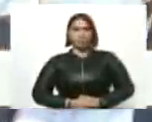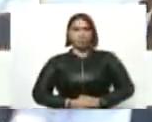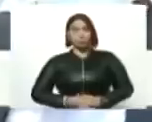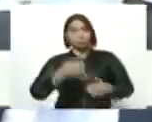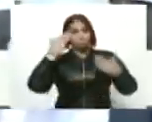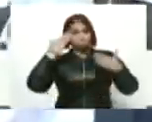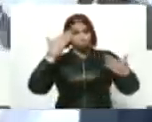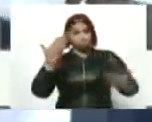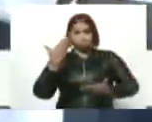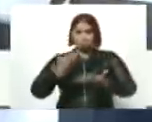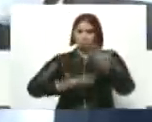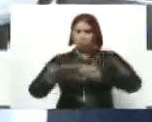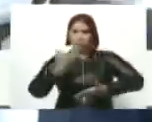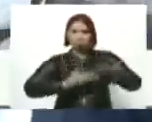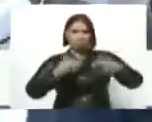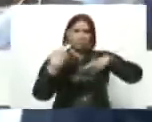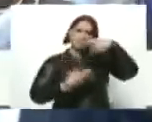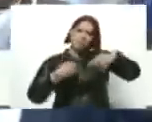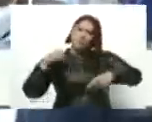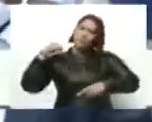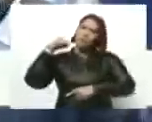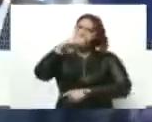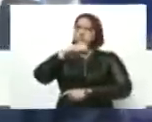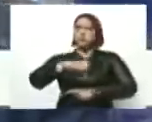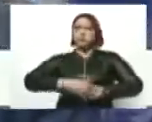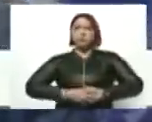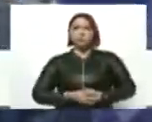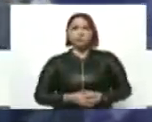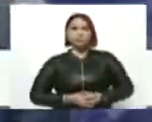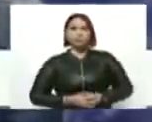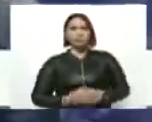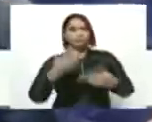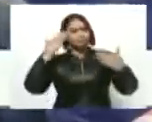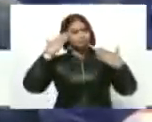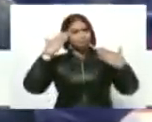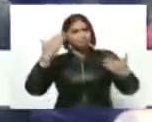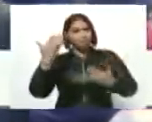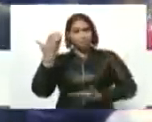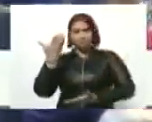¡Saludo solidario y revolucionario!